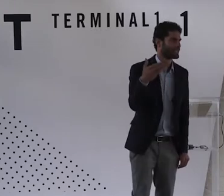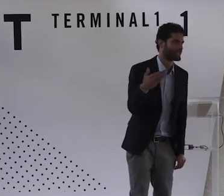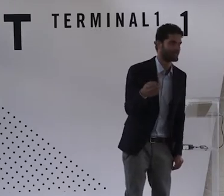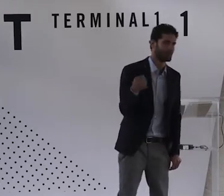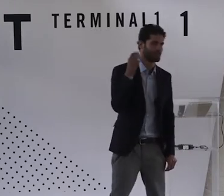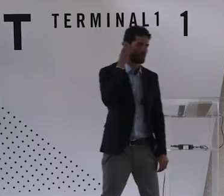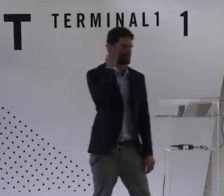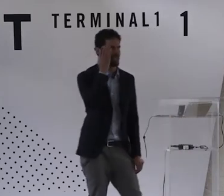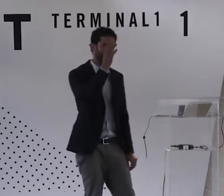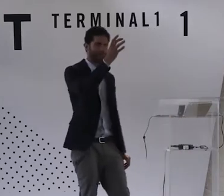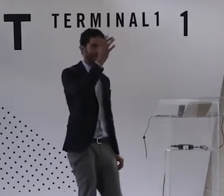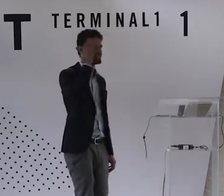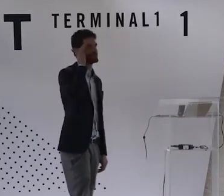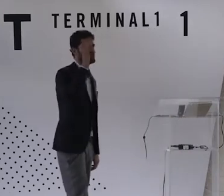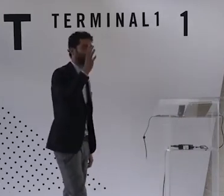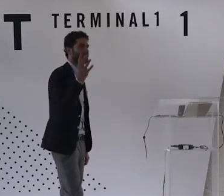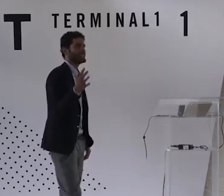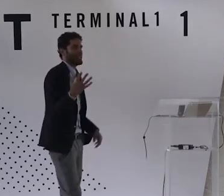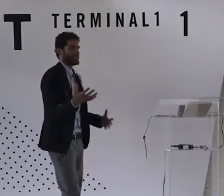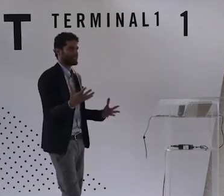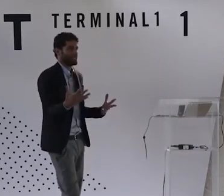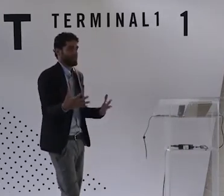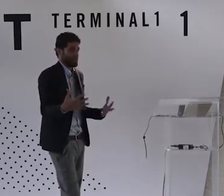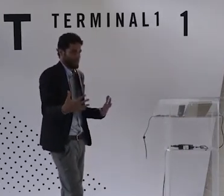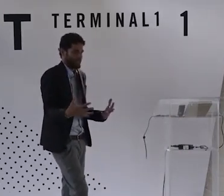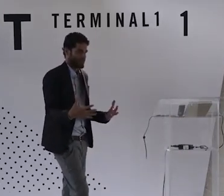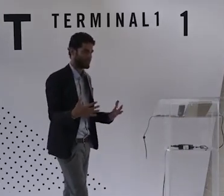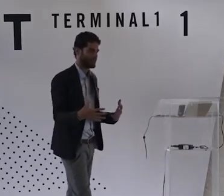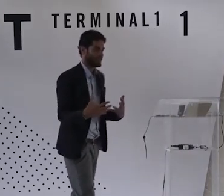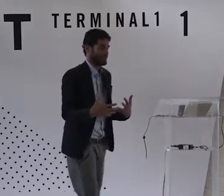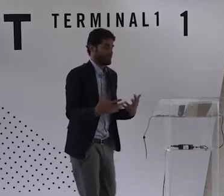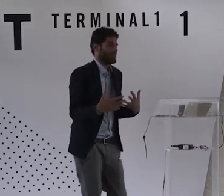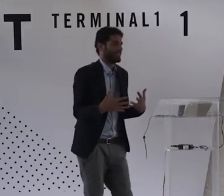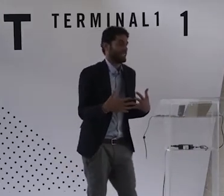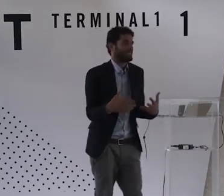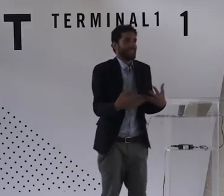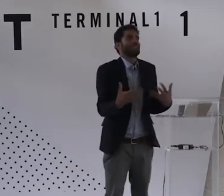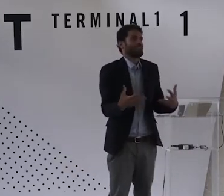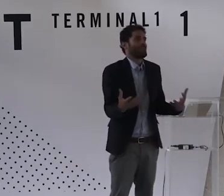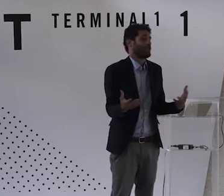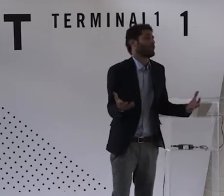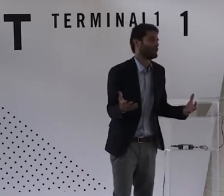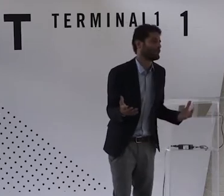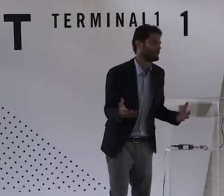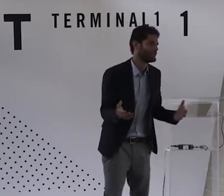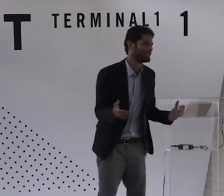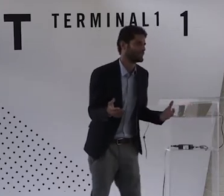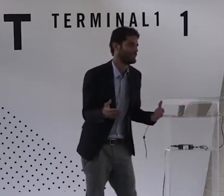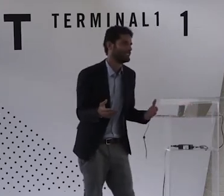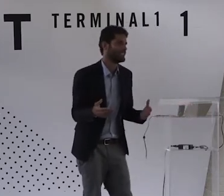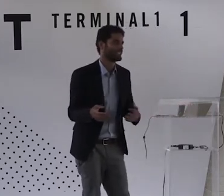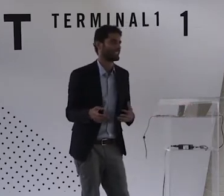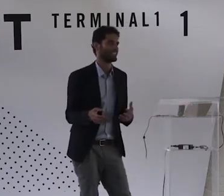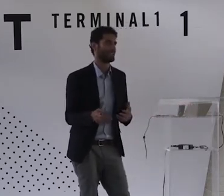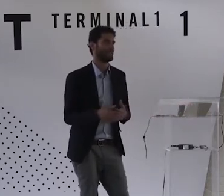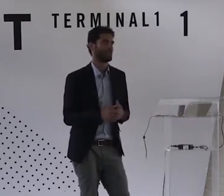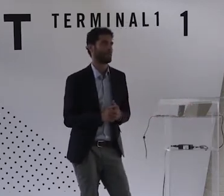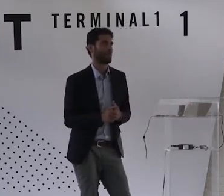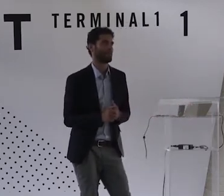va todo a seguir. Yo tengo mis grandes metas y sueños, y a veces me entra el miedo de qué tal si no lo logro, ¿no?